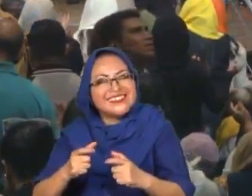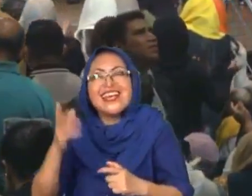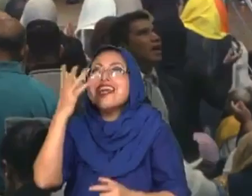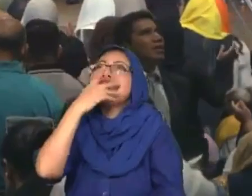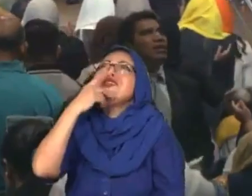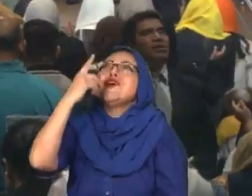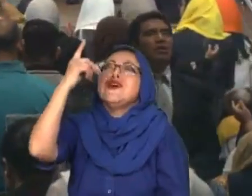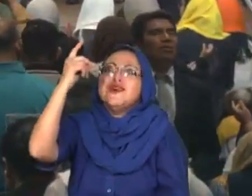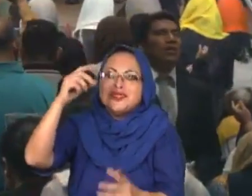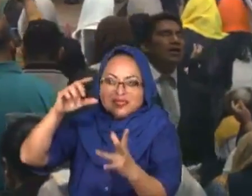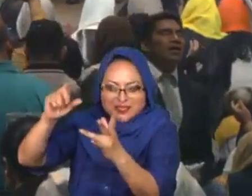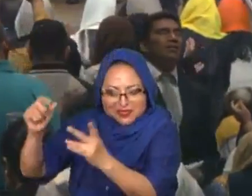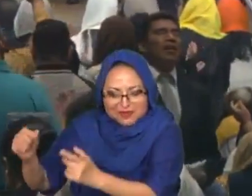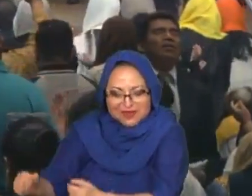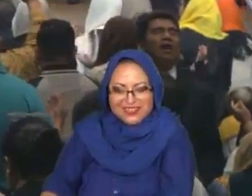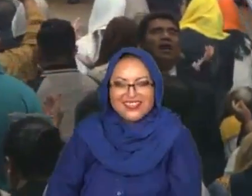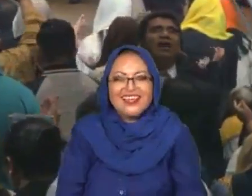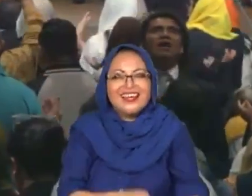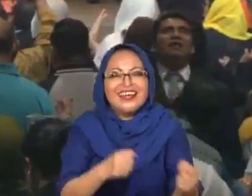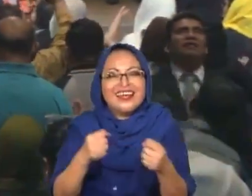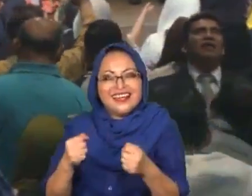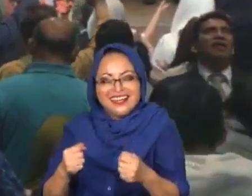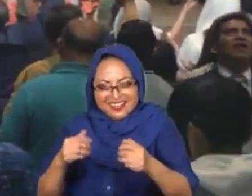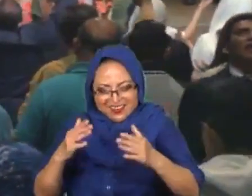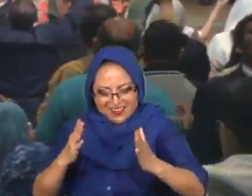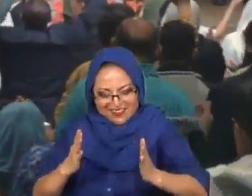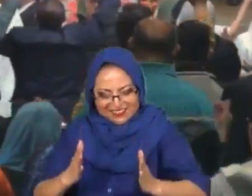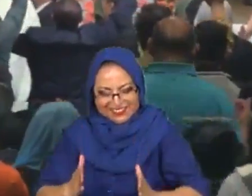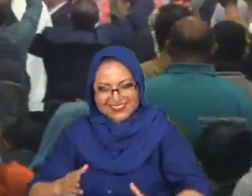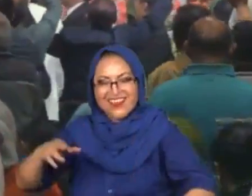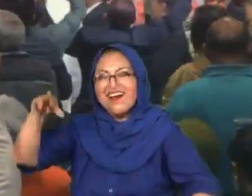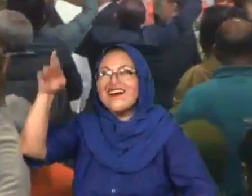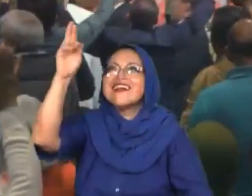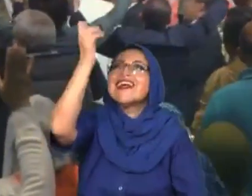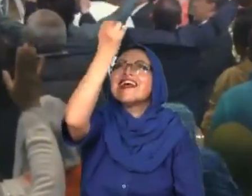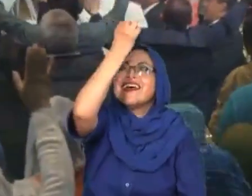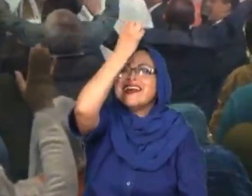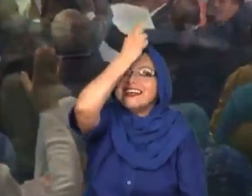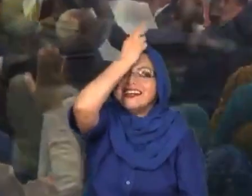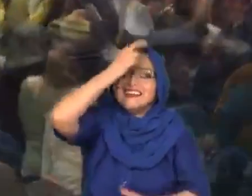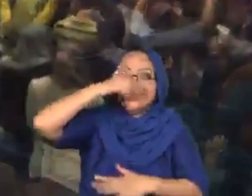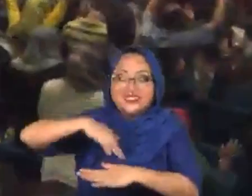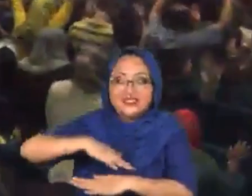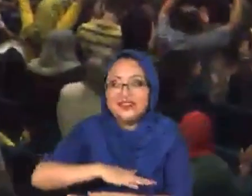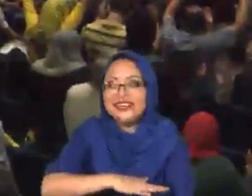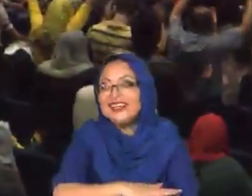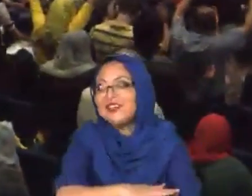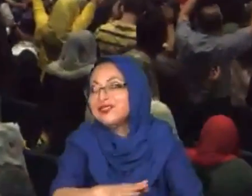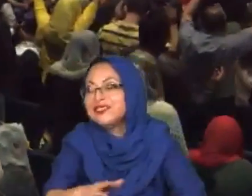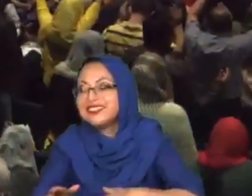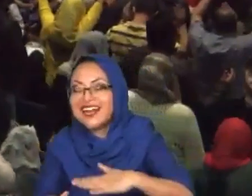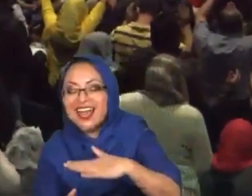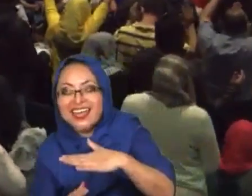Dios, Dios omnipotente, Rey de Reyes,